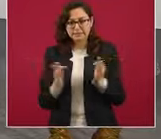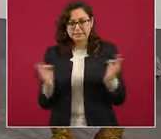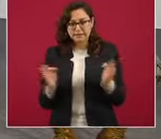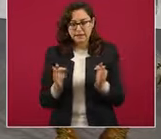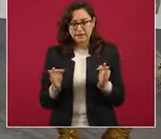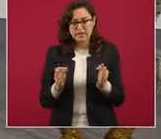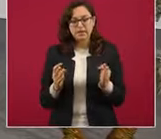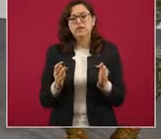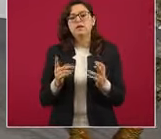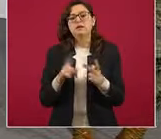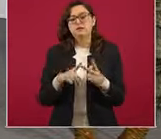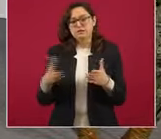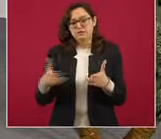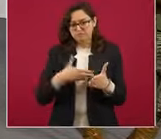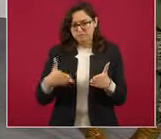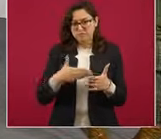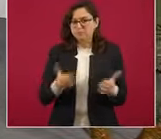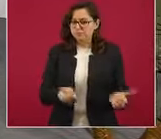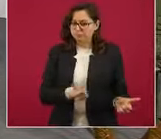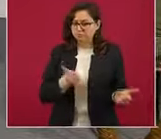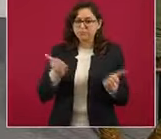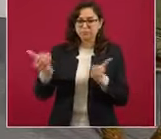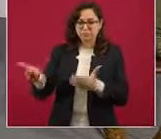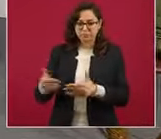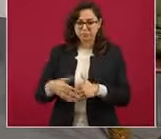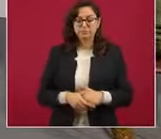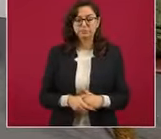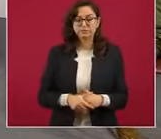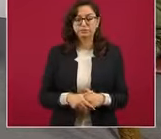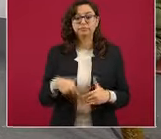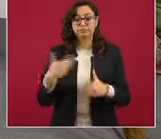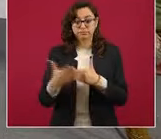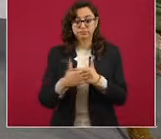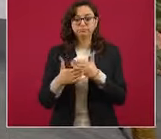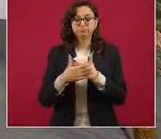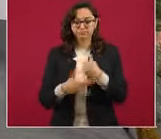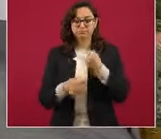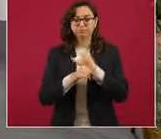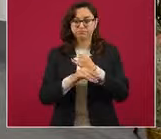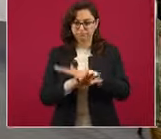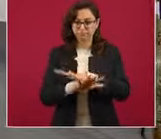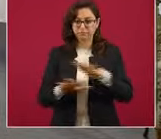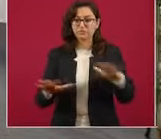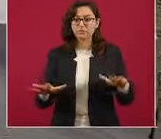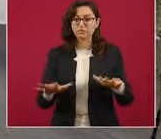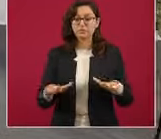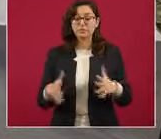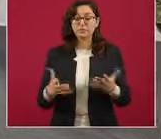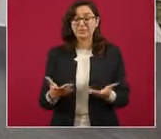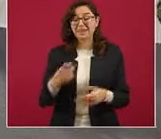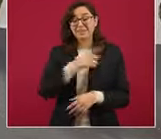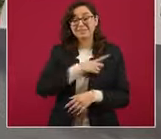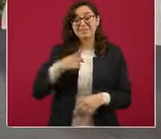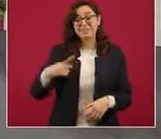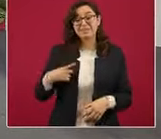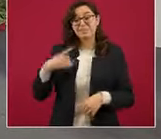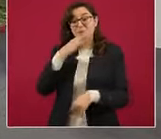Entonces vamos a hablar de eso, porque no vamos a poder, esto es lo que quiero informarles allá,